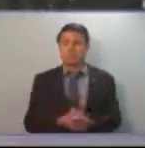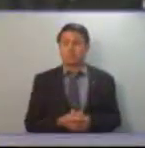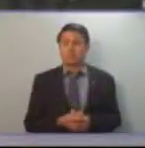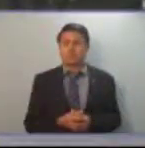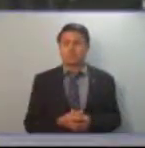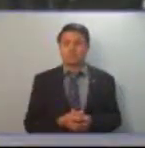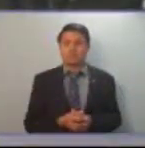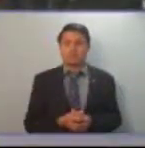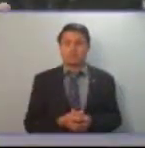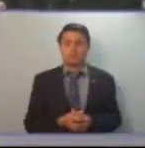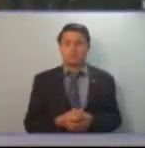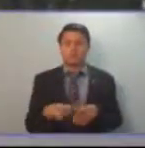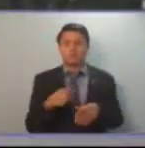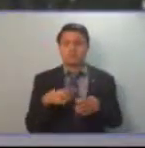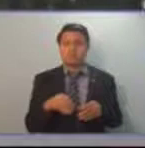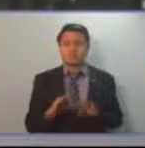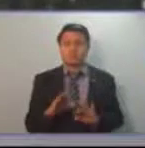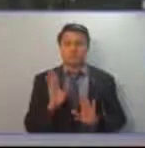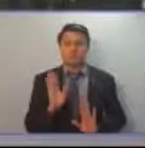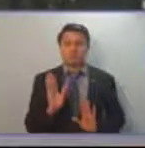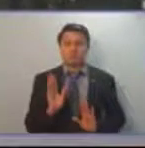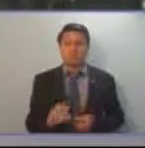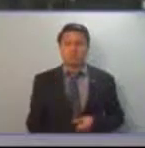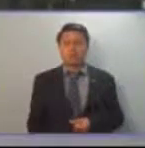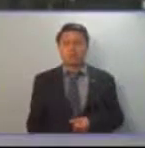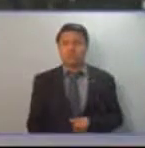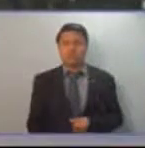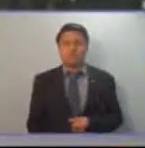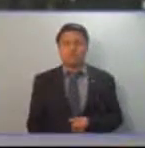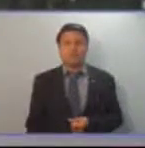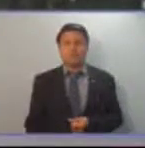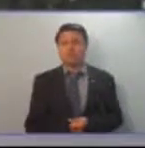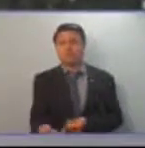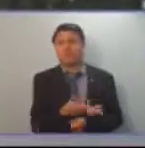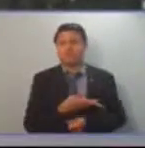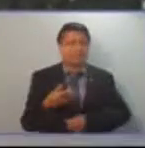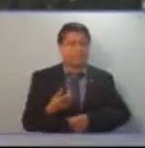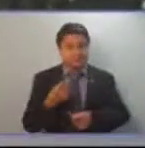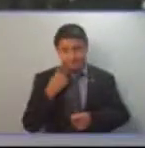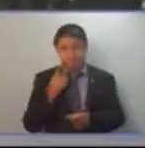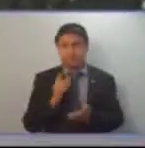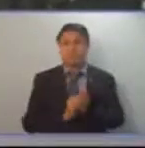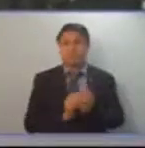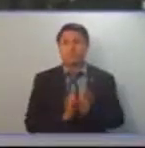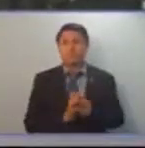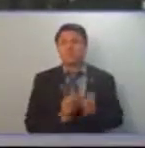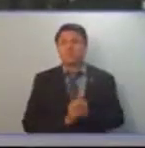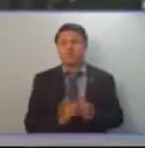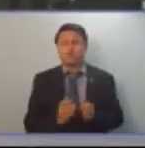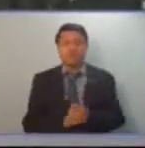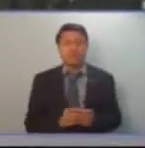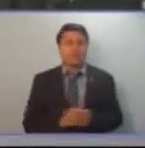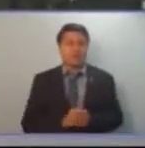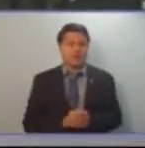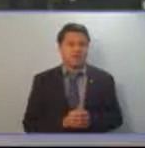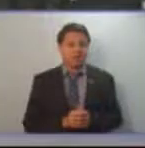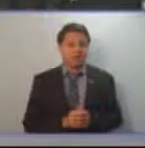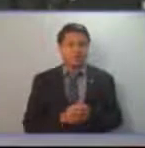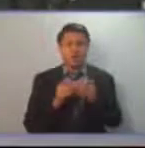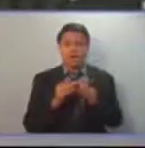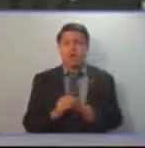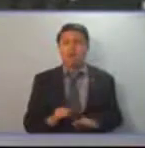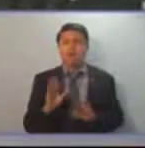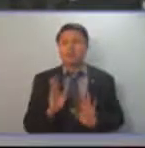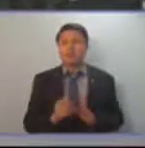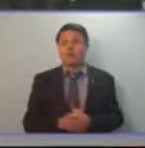Mucha historia de la tortura, no de los problemas que hoy tenemos, que tenemos problemas de violencia social que